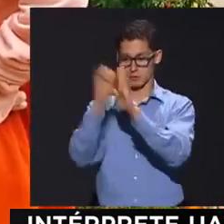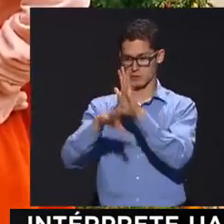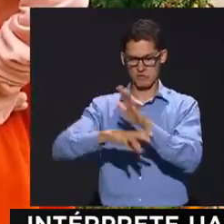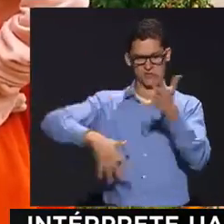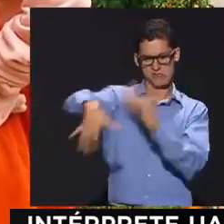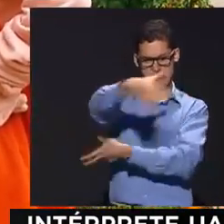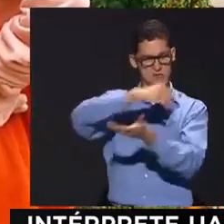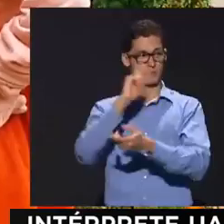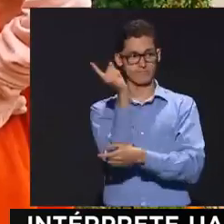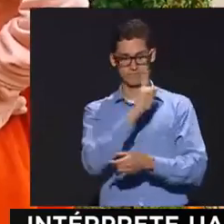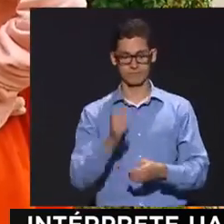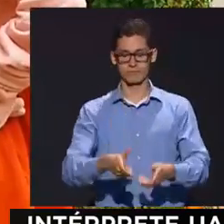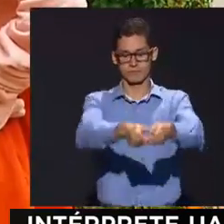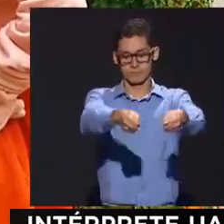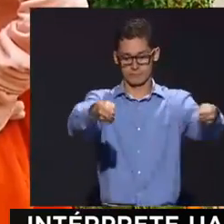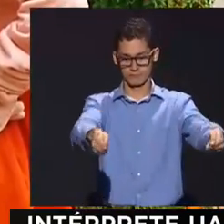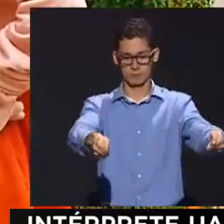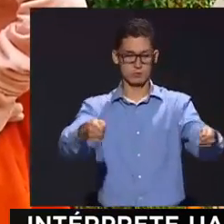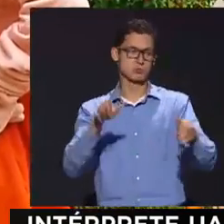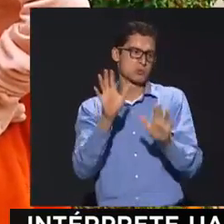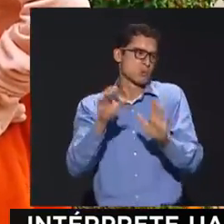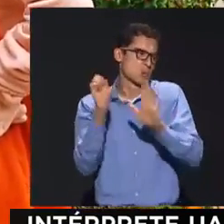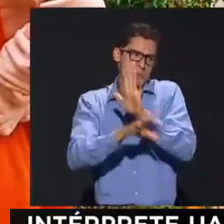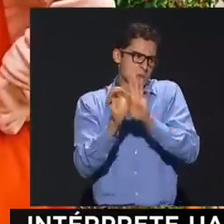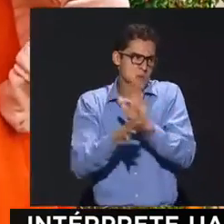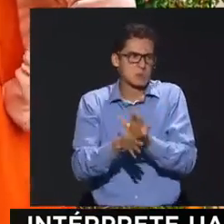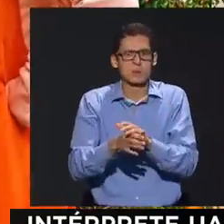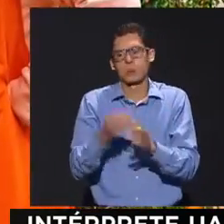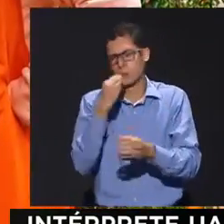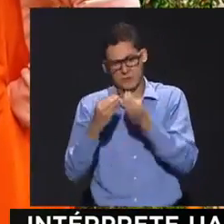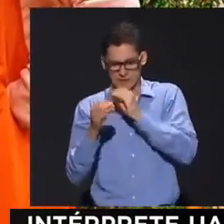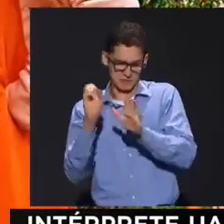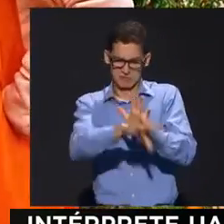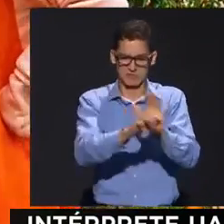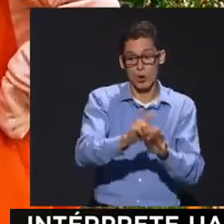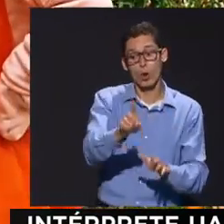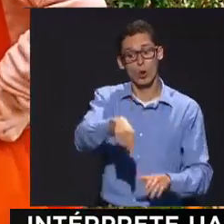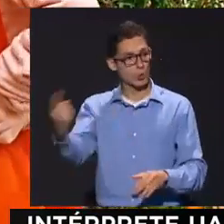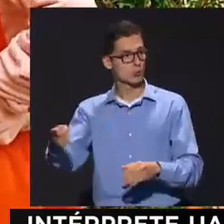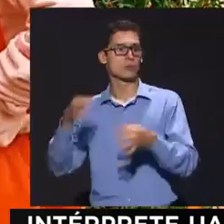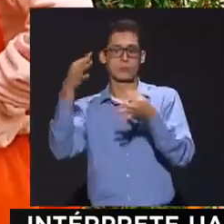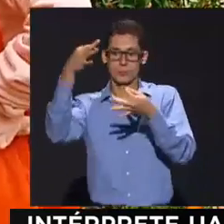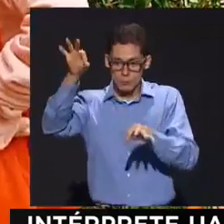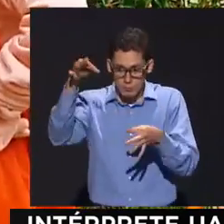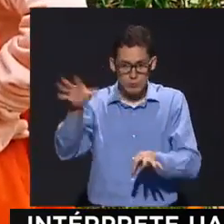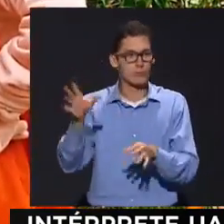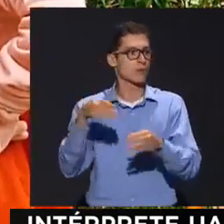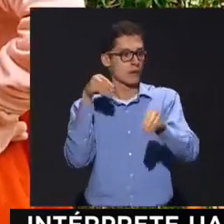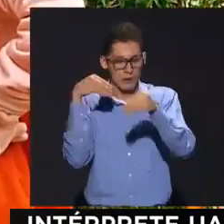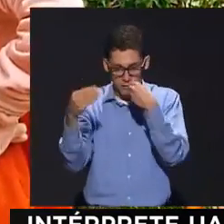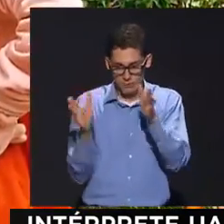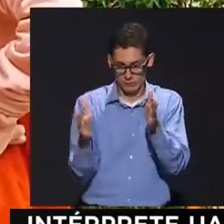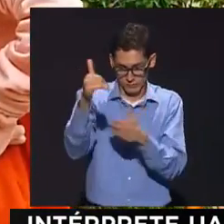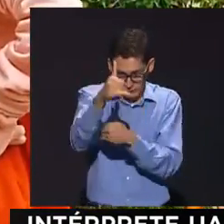reciclando que es una bolsa de residuos a un lado y la otra con el reciclaje que es latas papel cartón lo que pueden